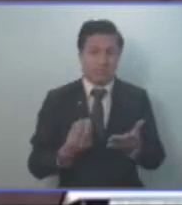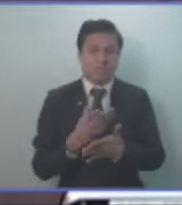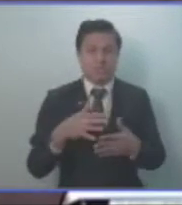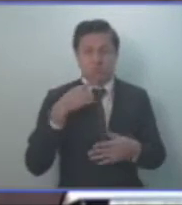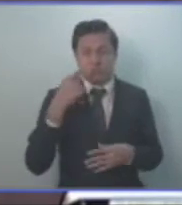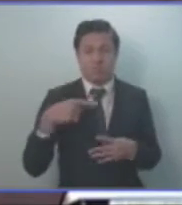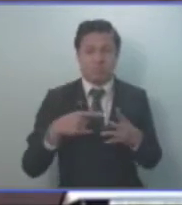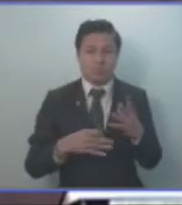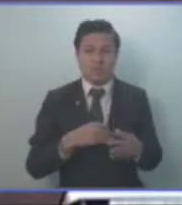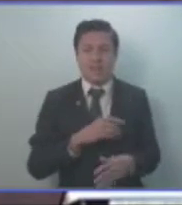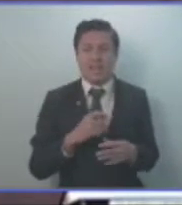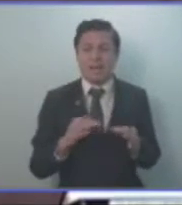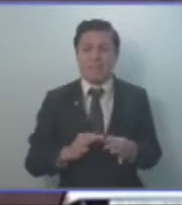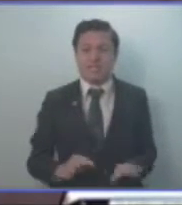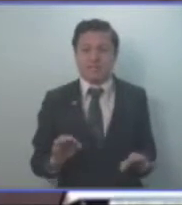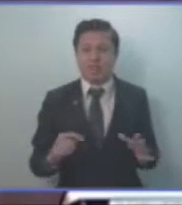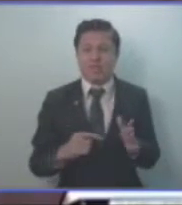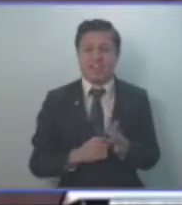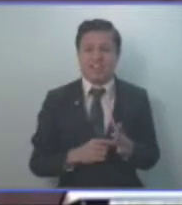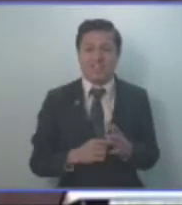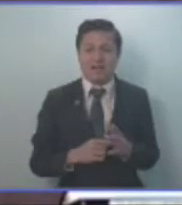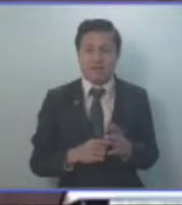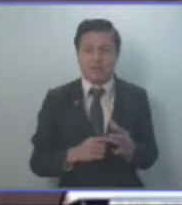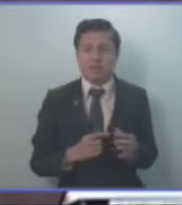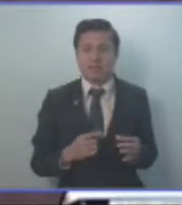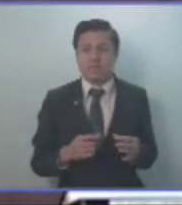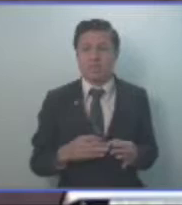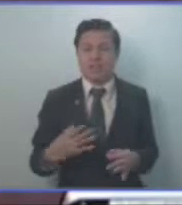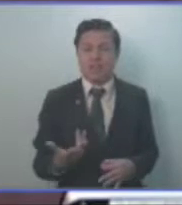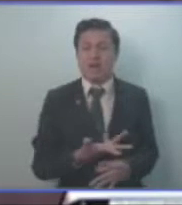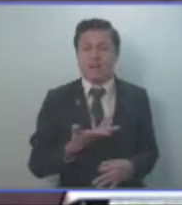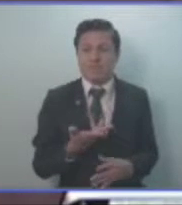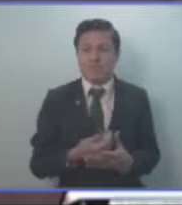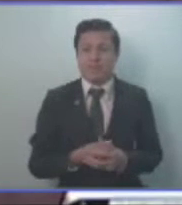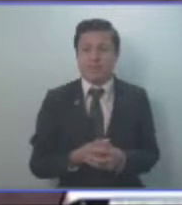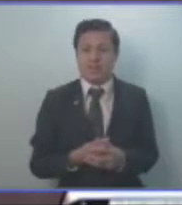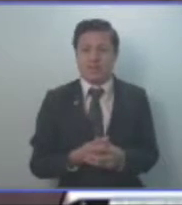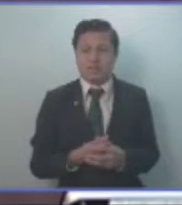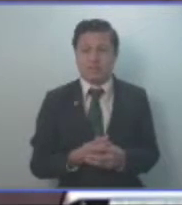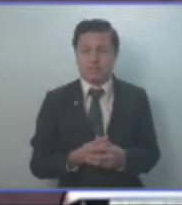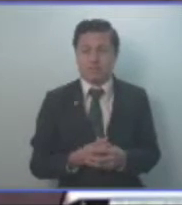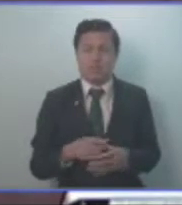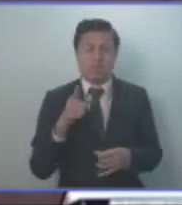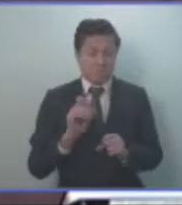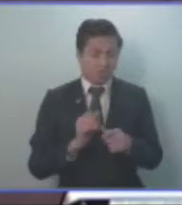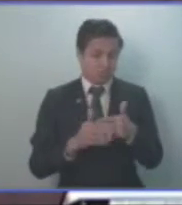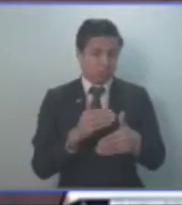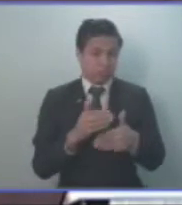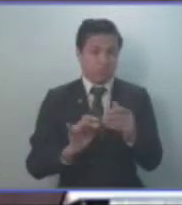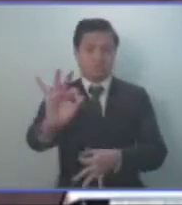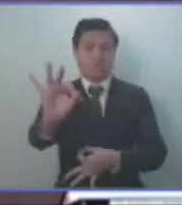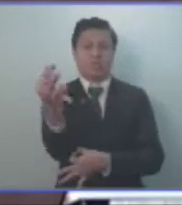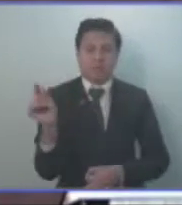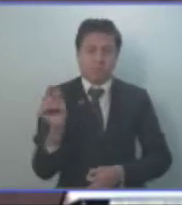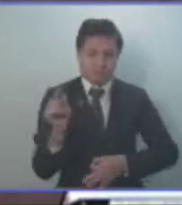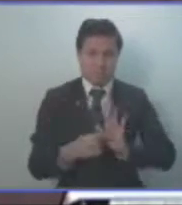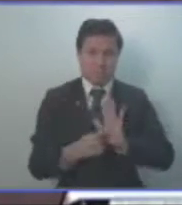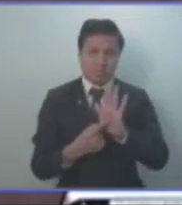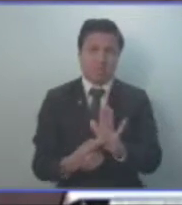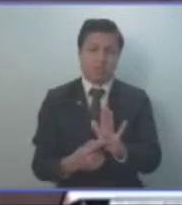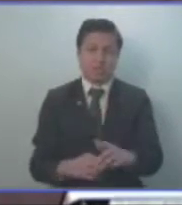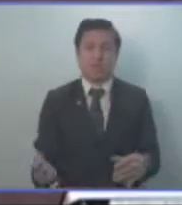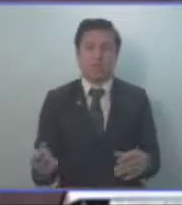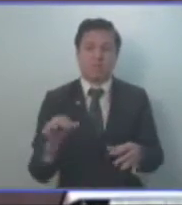el cual contiene disposición transitoria para que el Viceministerio de Transporte proceda a autorizar o denegar el traspaso